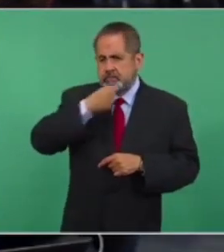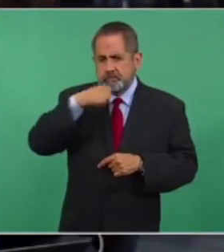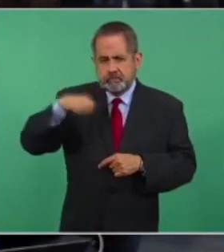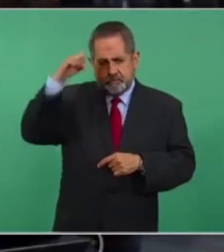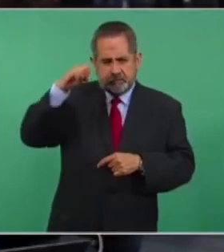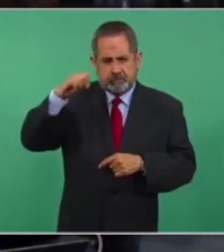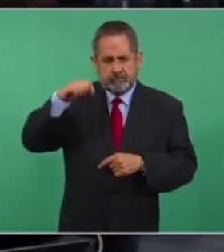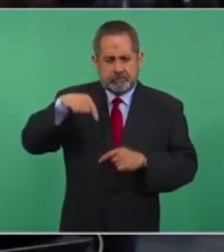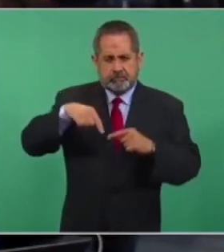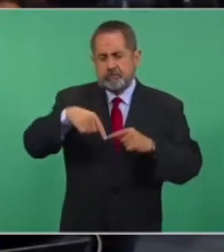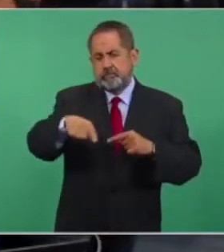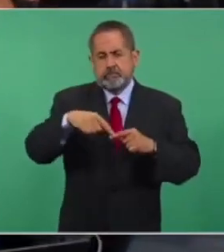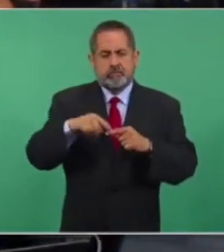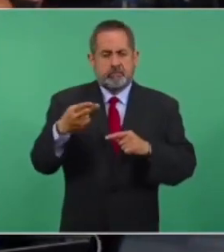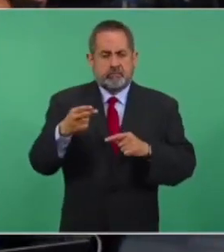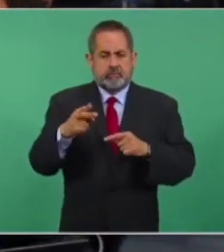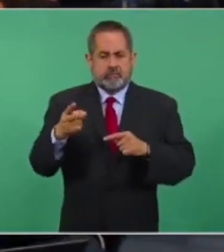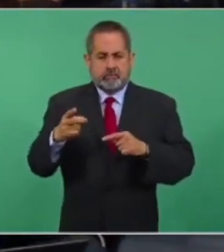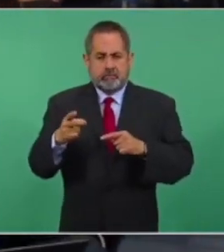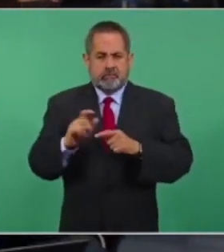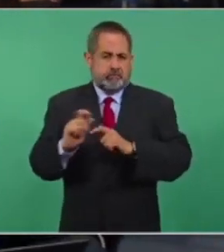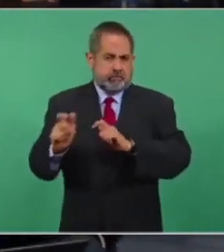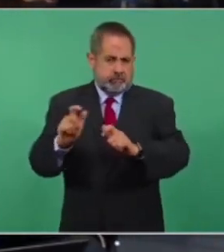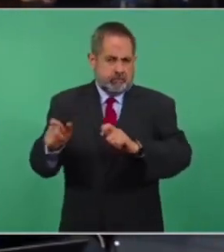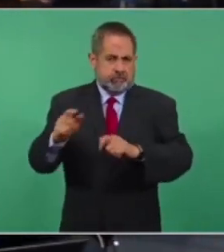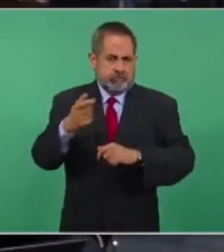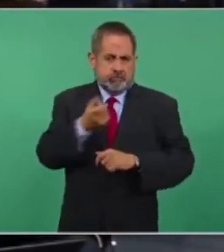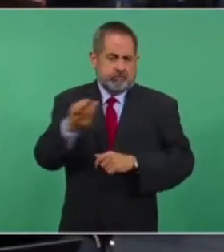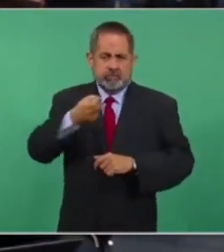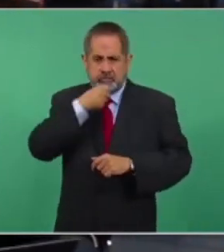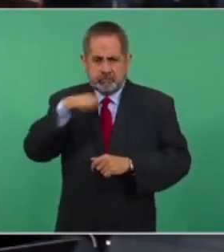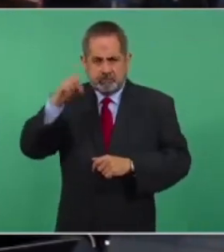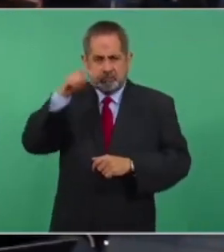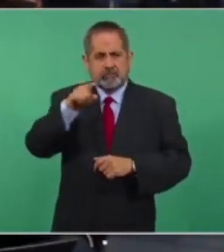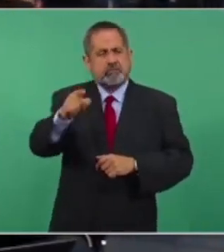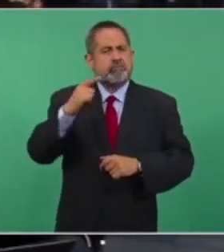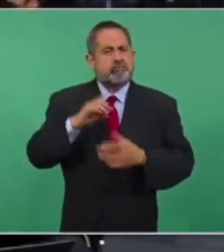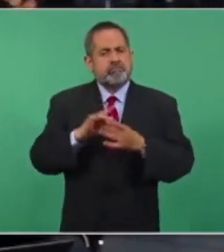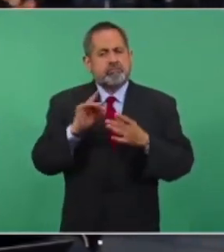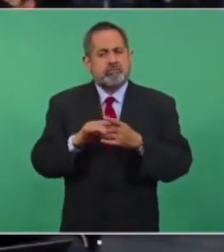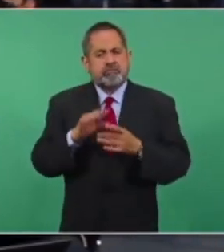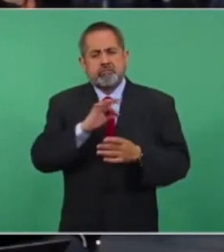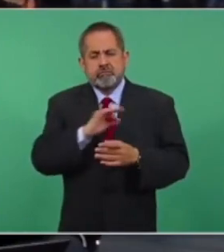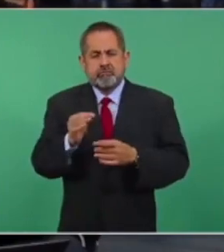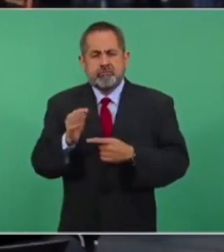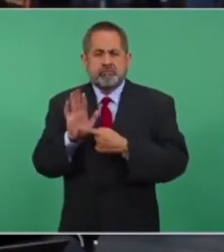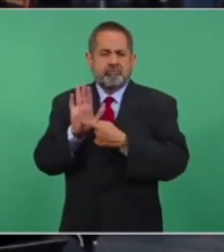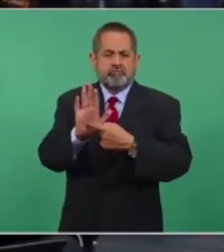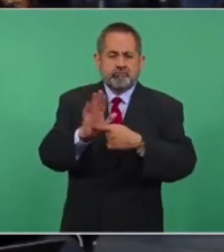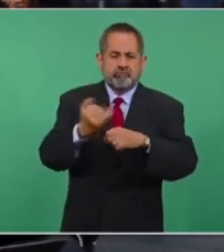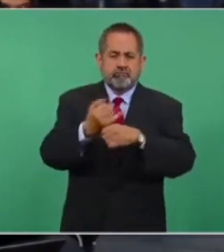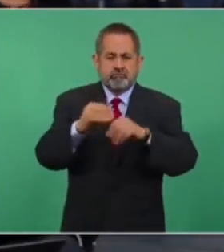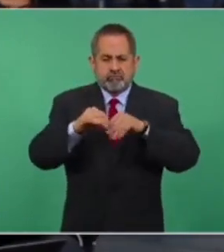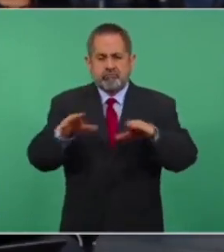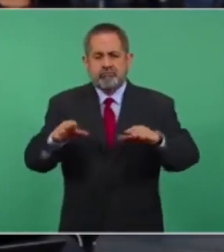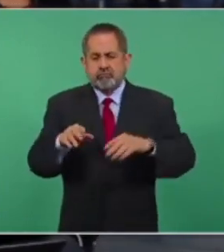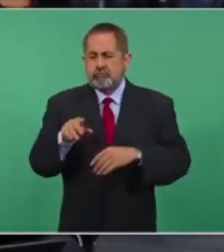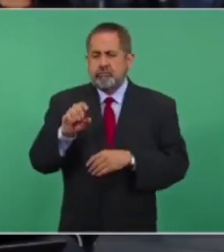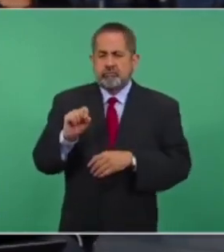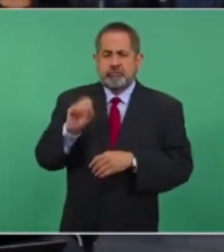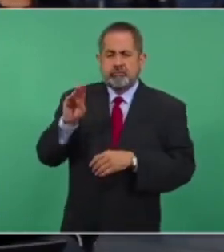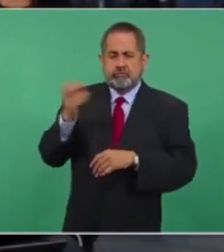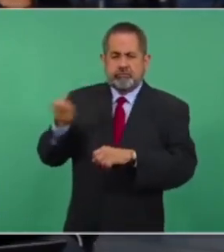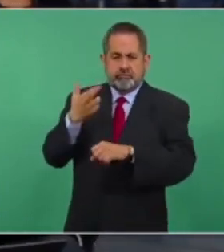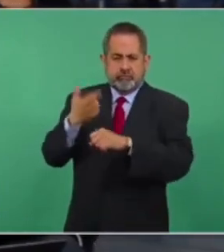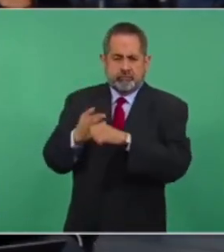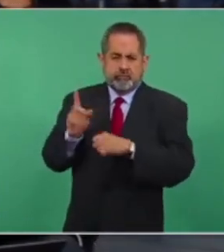ahorita en el bimestre noviembre-diciembre. Le había comentado si nos podría compartir la información la subsecretaria Ariadna